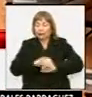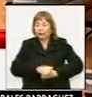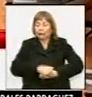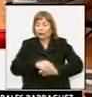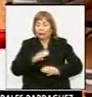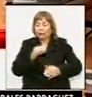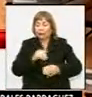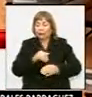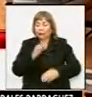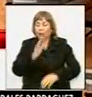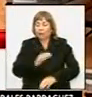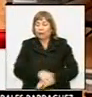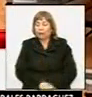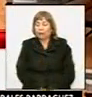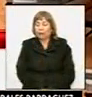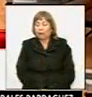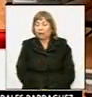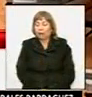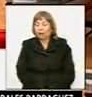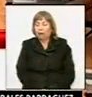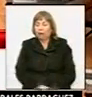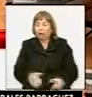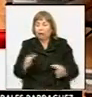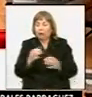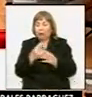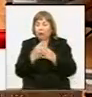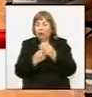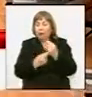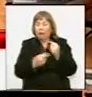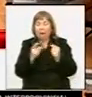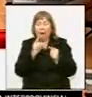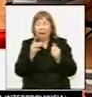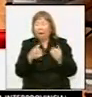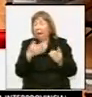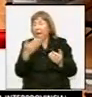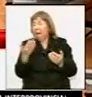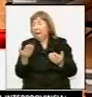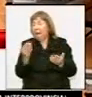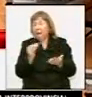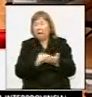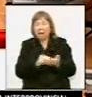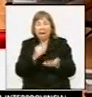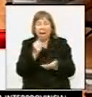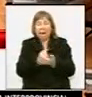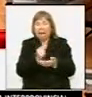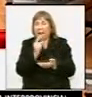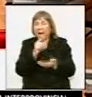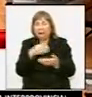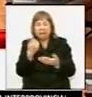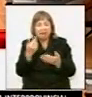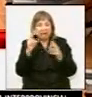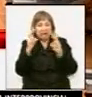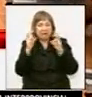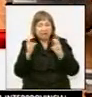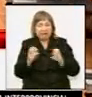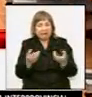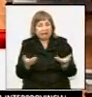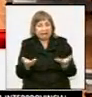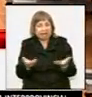voto? Por unanimidad. No habiendo aprobado por unanimidad. No habiendo otro punto a